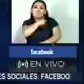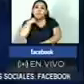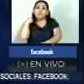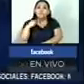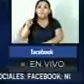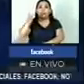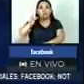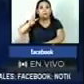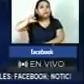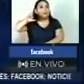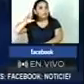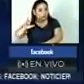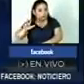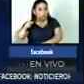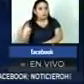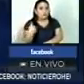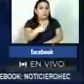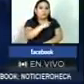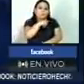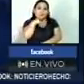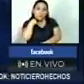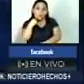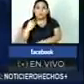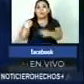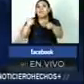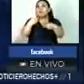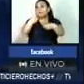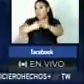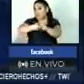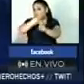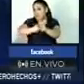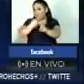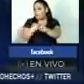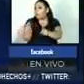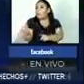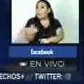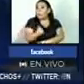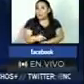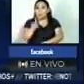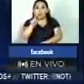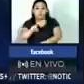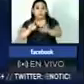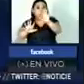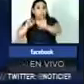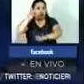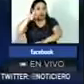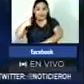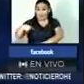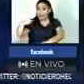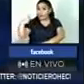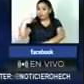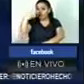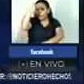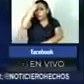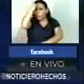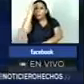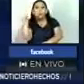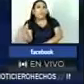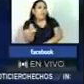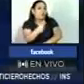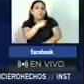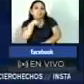23 hechos de violencia, mientras que el sábado se contabilizaron 12 y ayer domingo 26 de abril